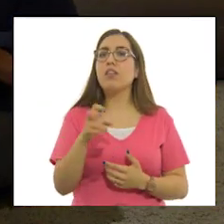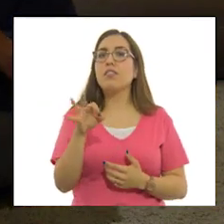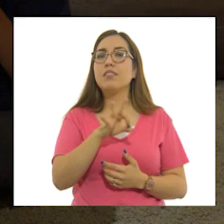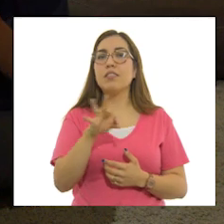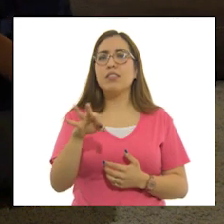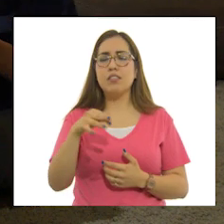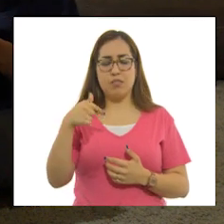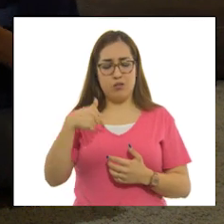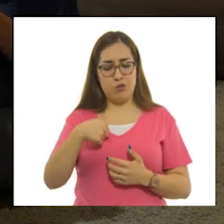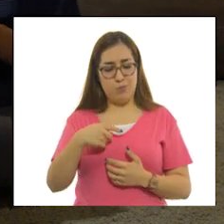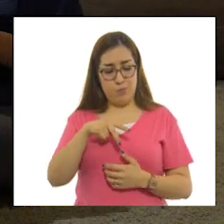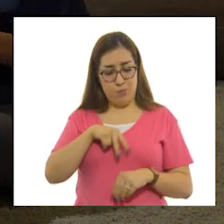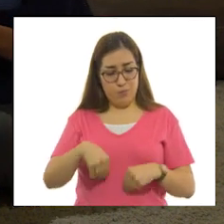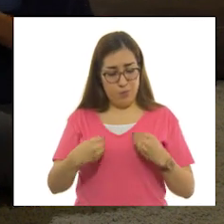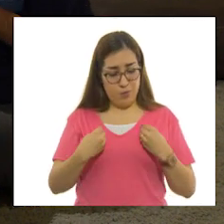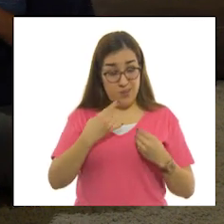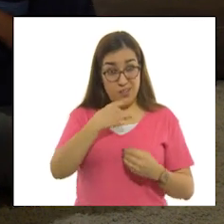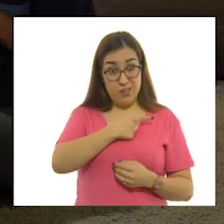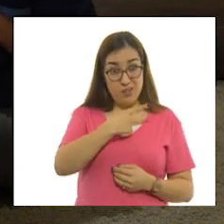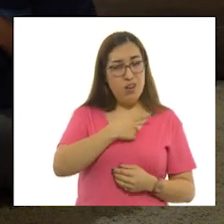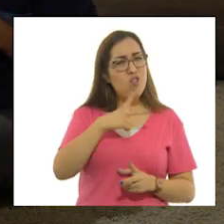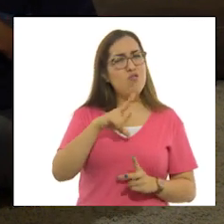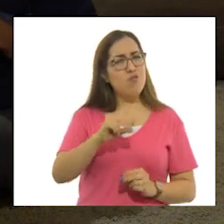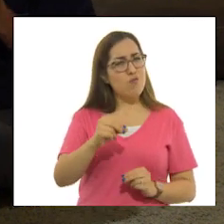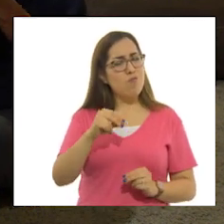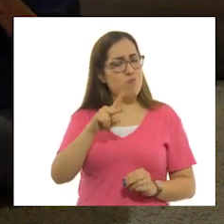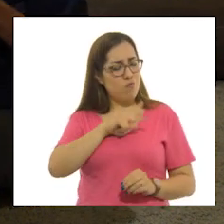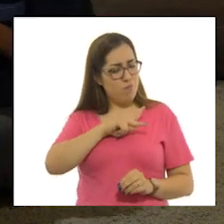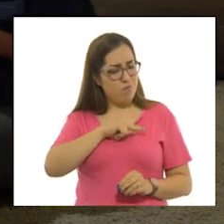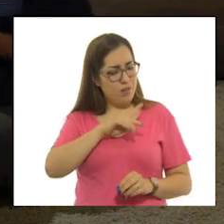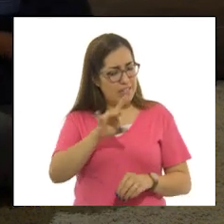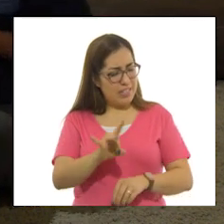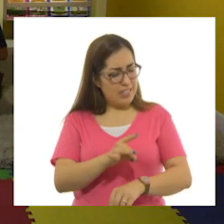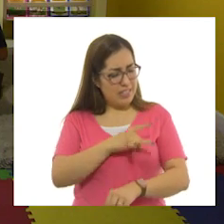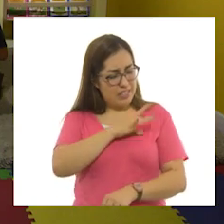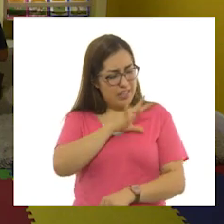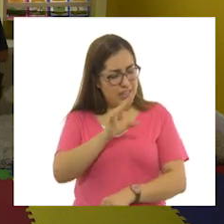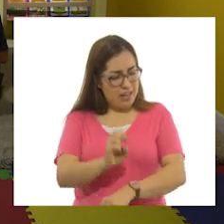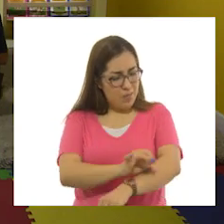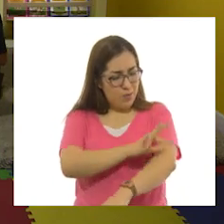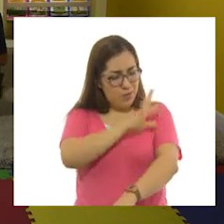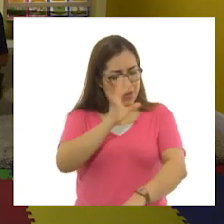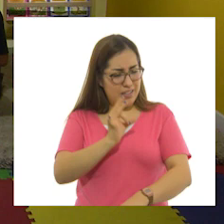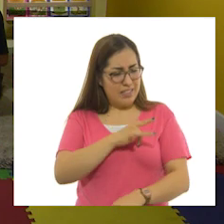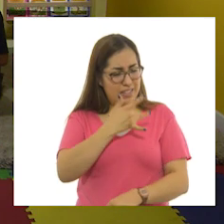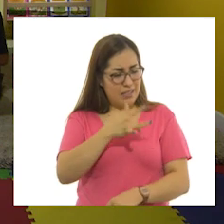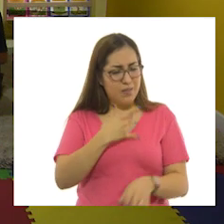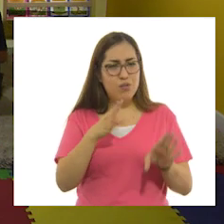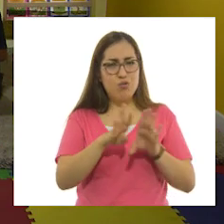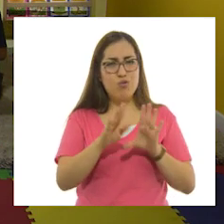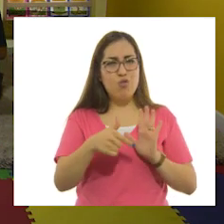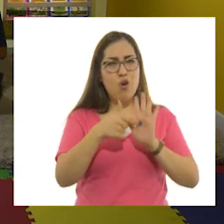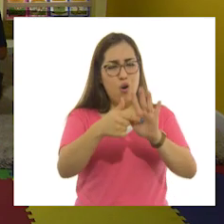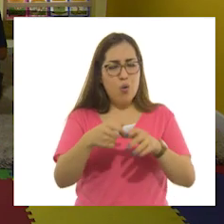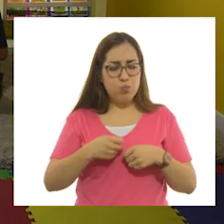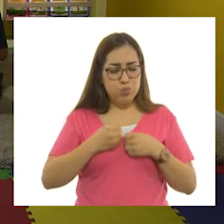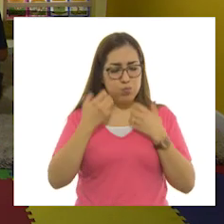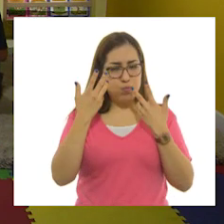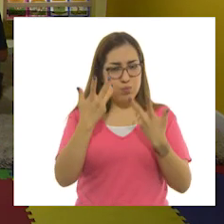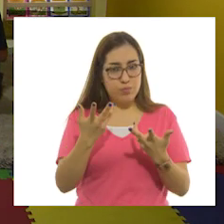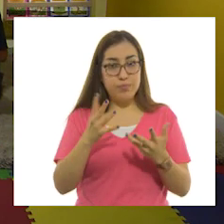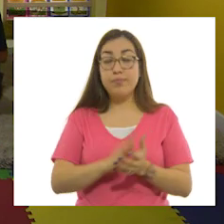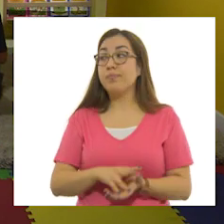para expresar y traducir nuestras emociones y sentimientos tienes mucha razón no cabe duda de que